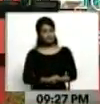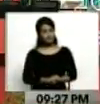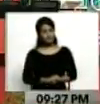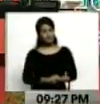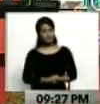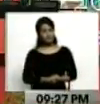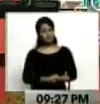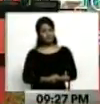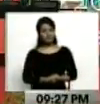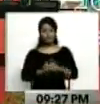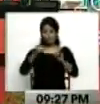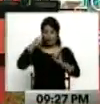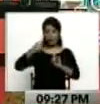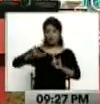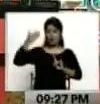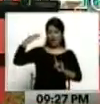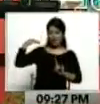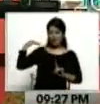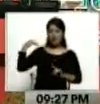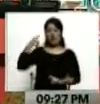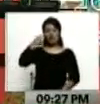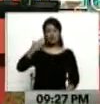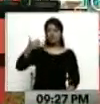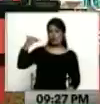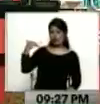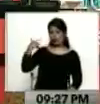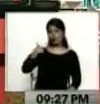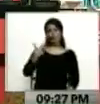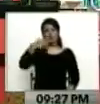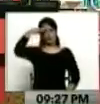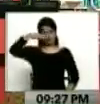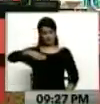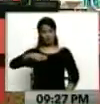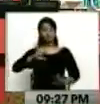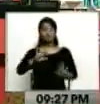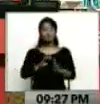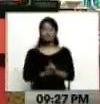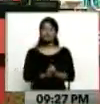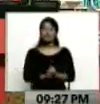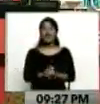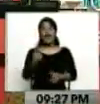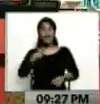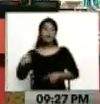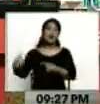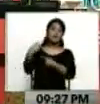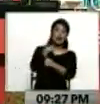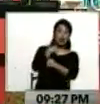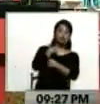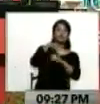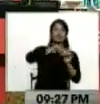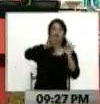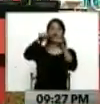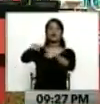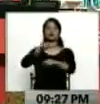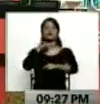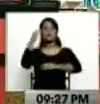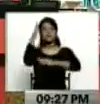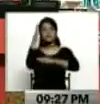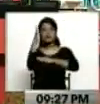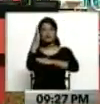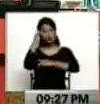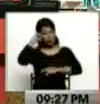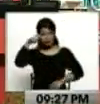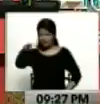Mire yo recuerdo cuando nosotros éramos Cadetes hace años a nosotros nos obligaban a ir a misa